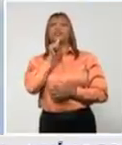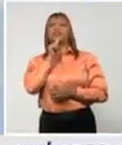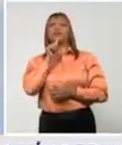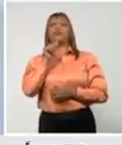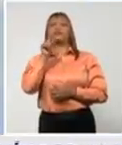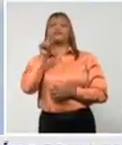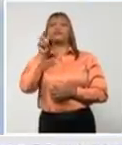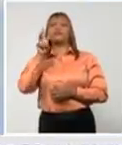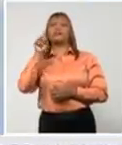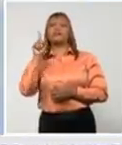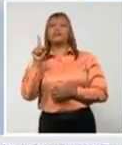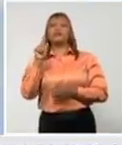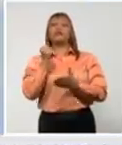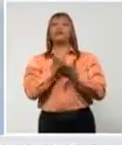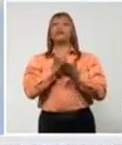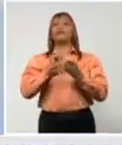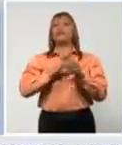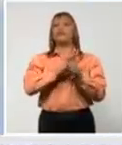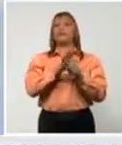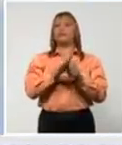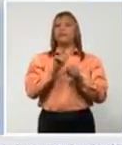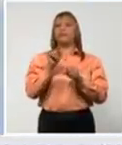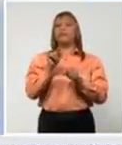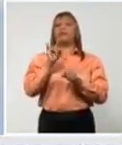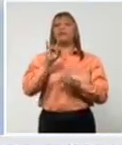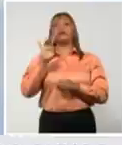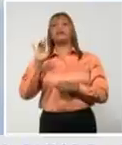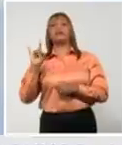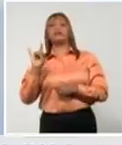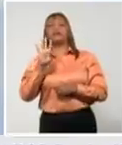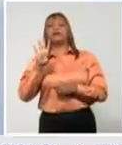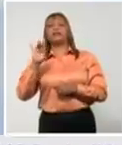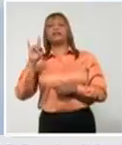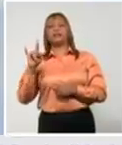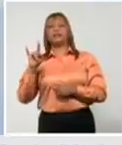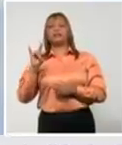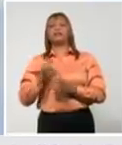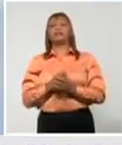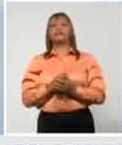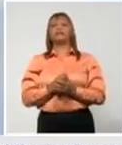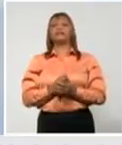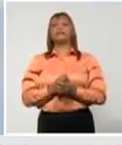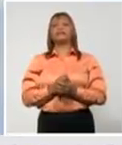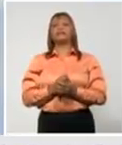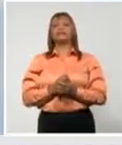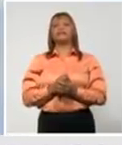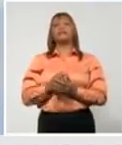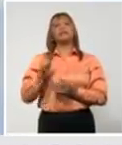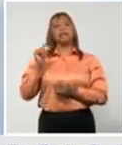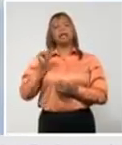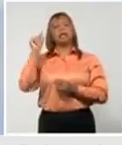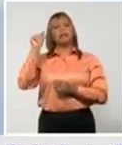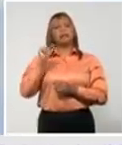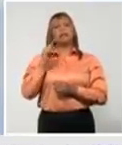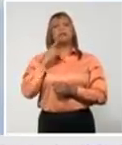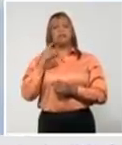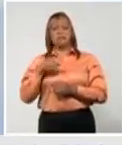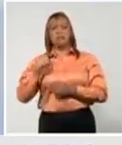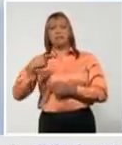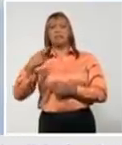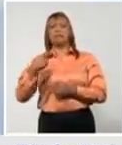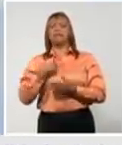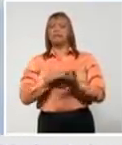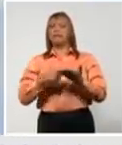131 y confirmados 49, activos 49, la cifra más baja que hemos tenido en las últimas